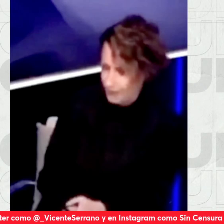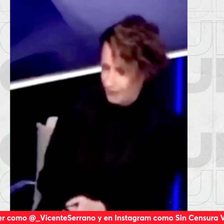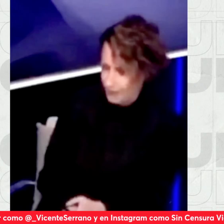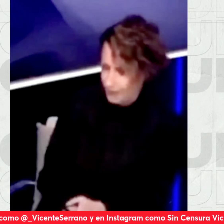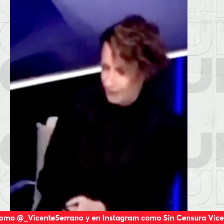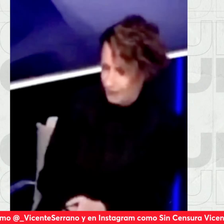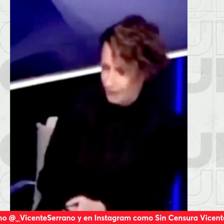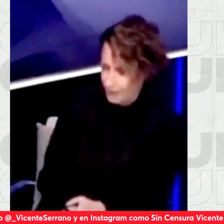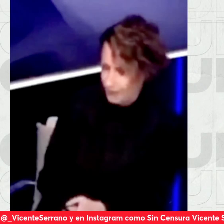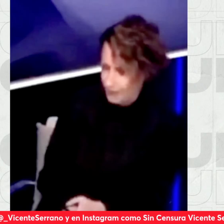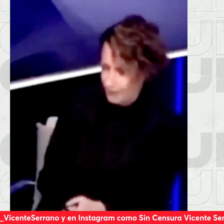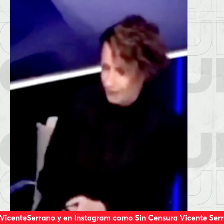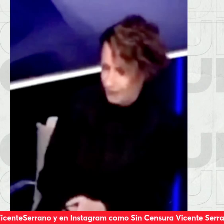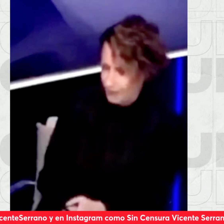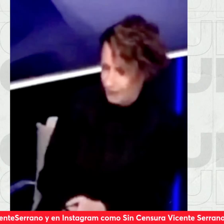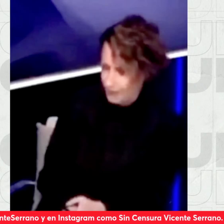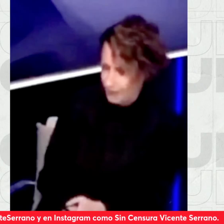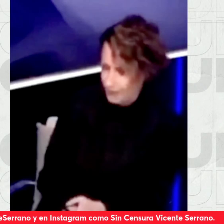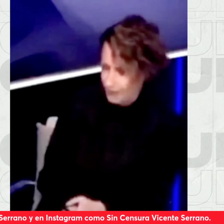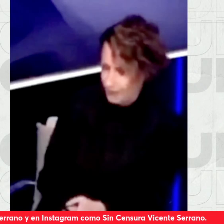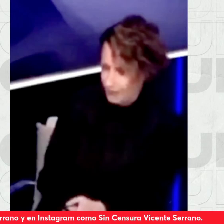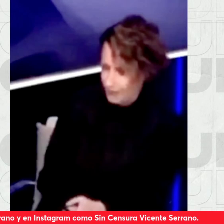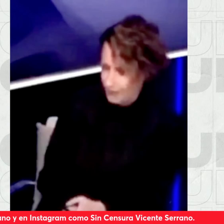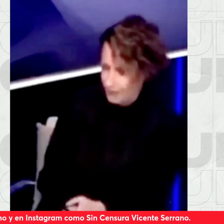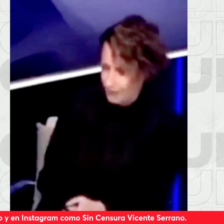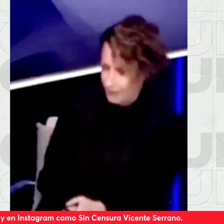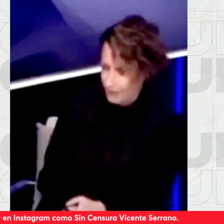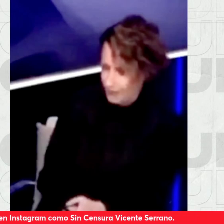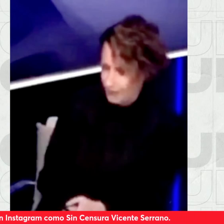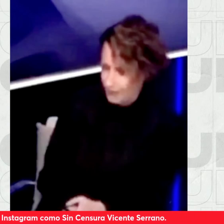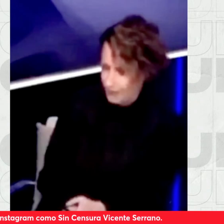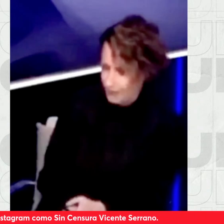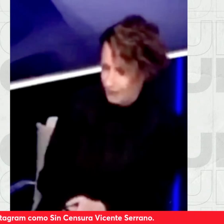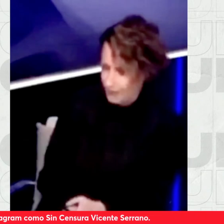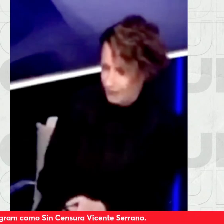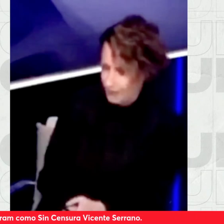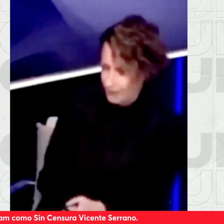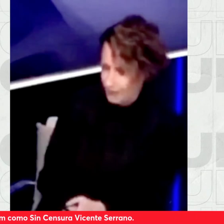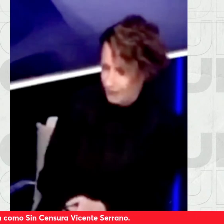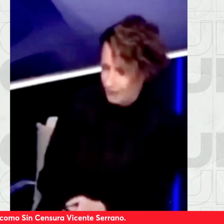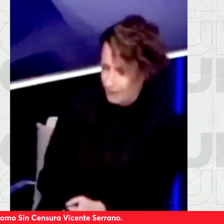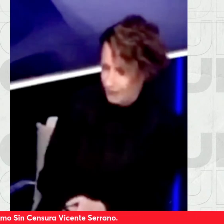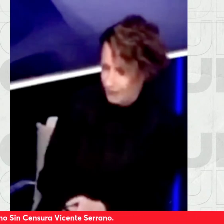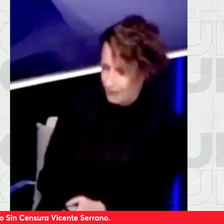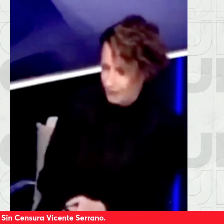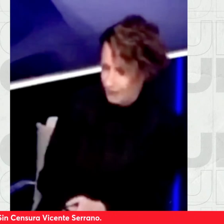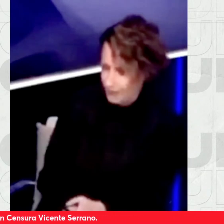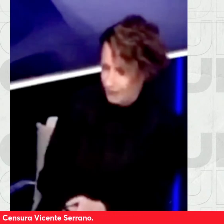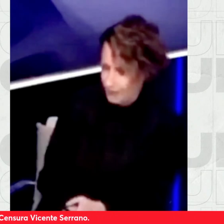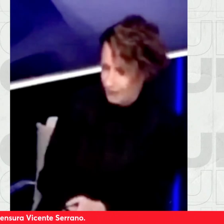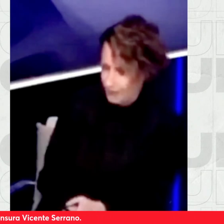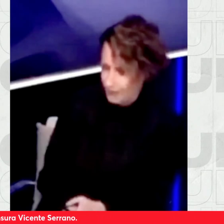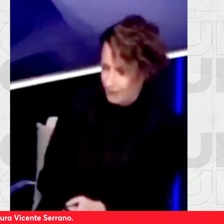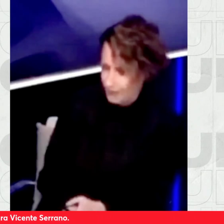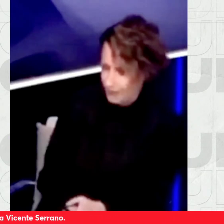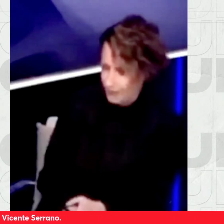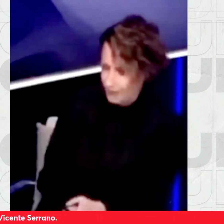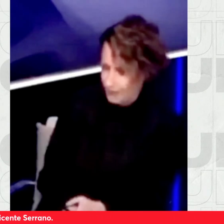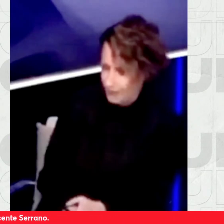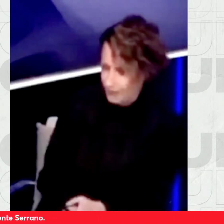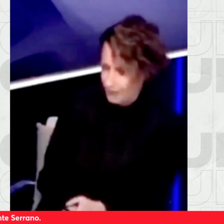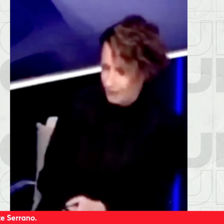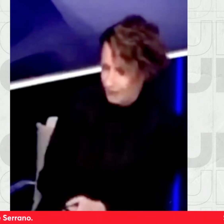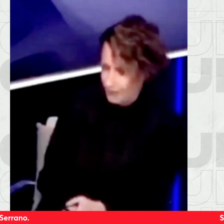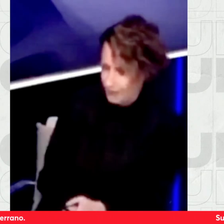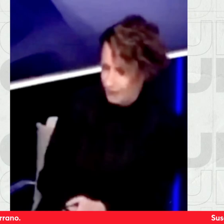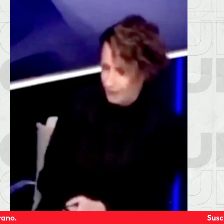los salarios mínimos se aumentaron, los programas sociales se aumentaron y además tenemos el tema de las remesas. Todo esto es una cosa que